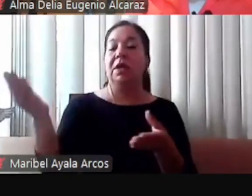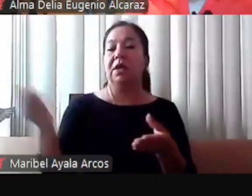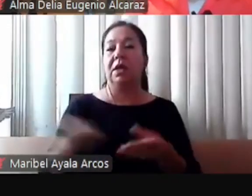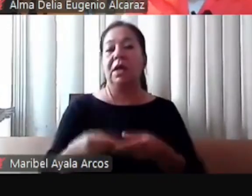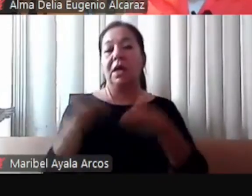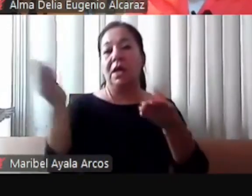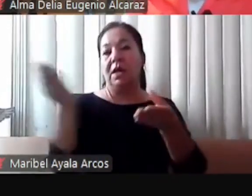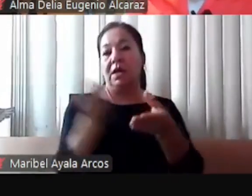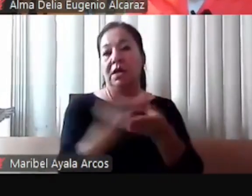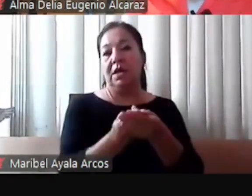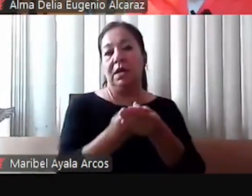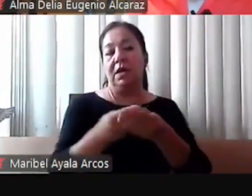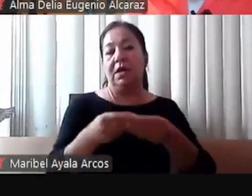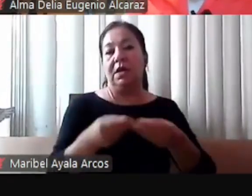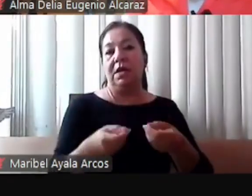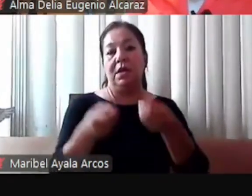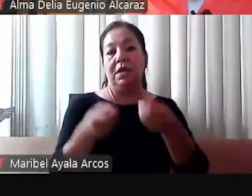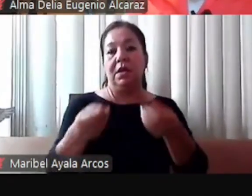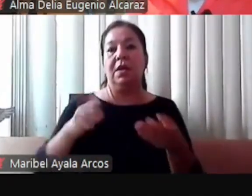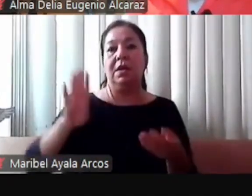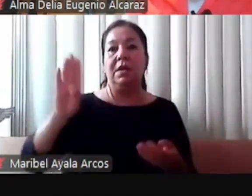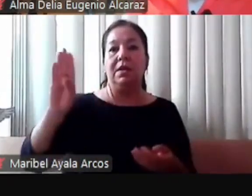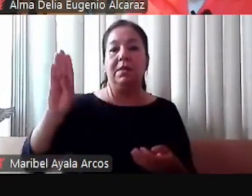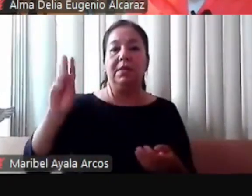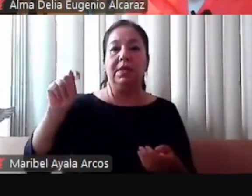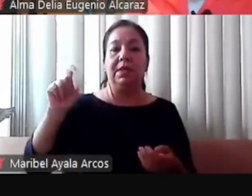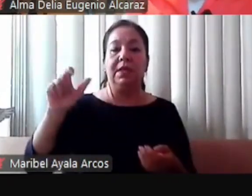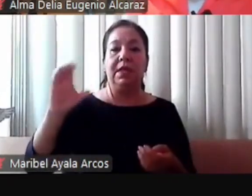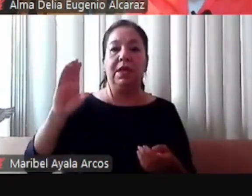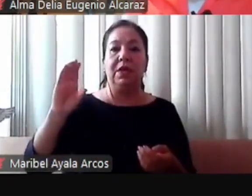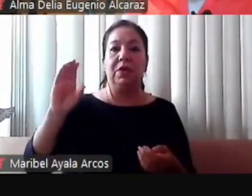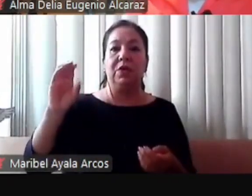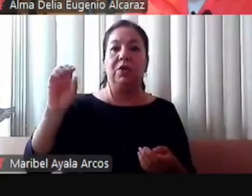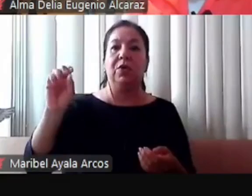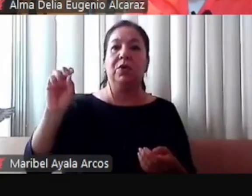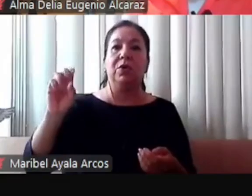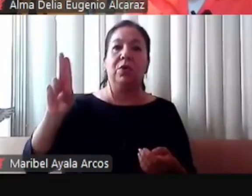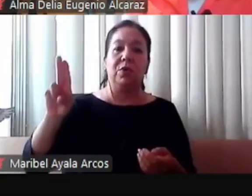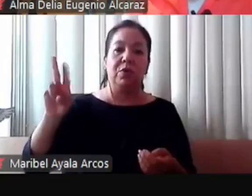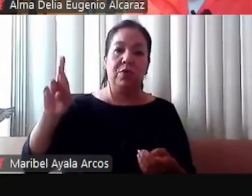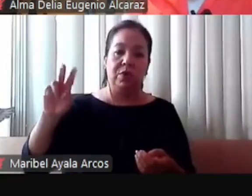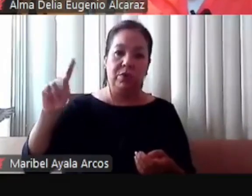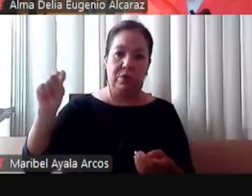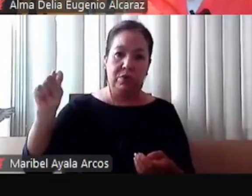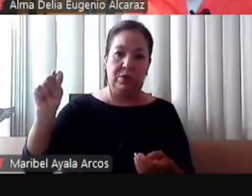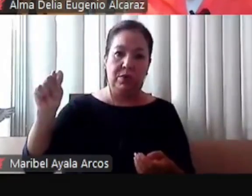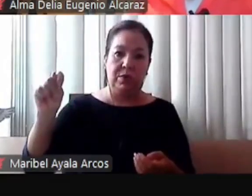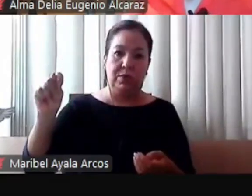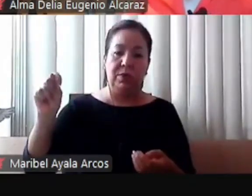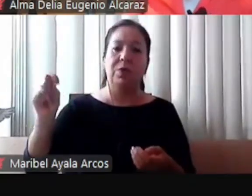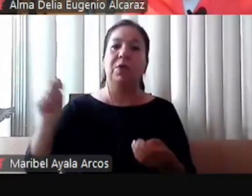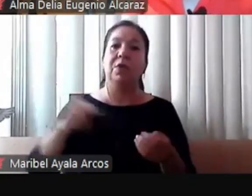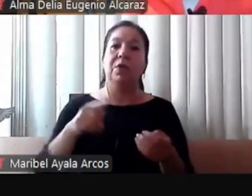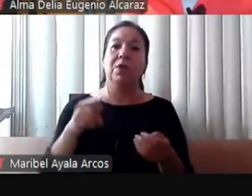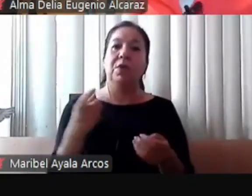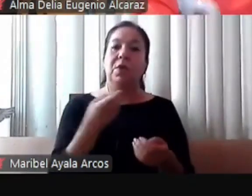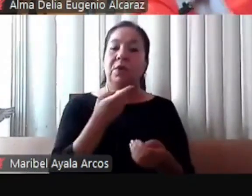del magistrado José Inés Betancourt Salgado. Por lo tanto, le solicito, secretario, nos apoye con la cuenta y los